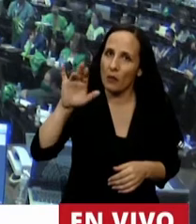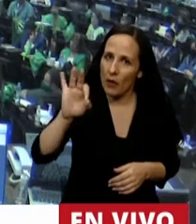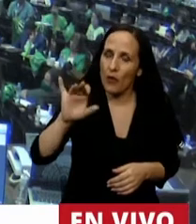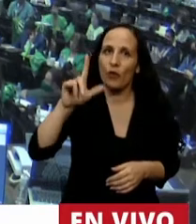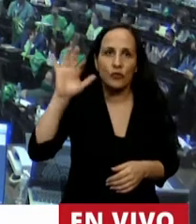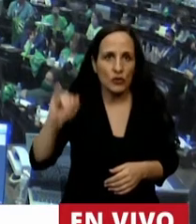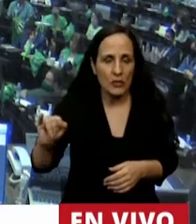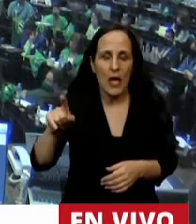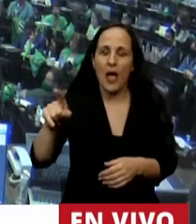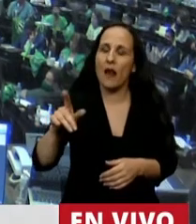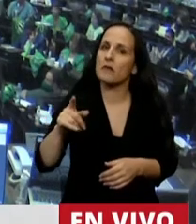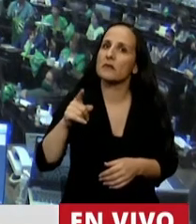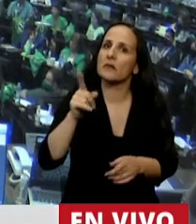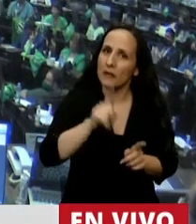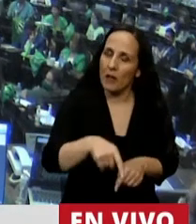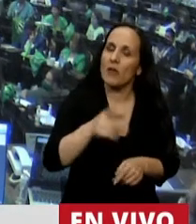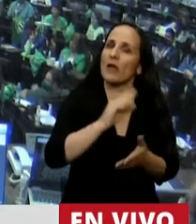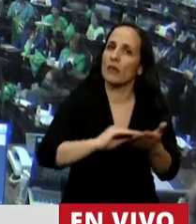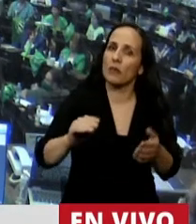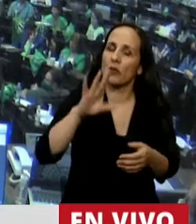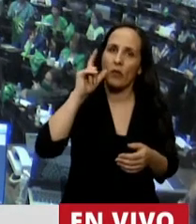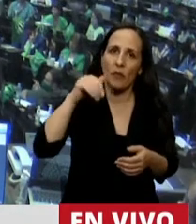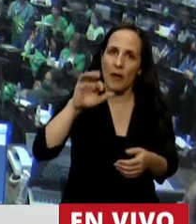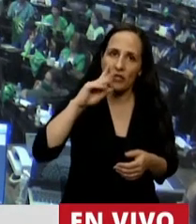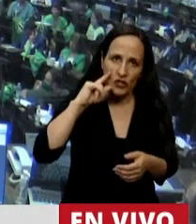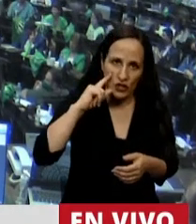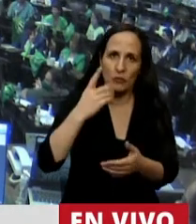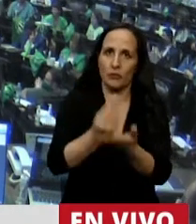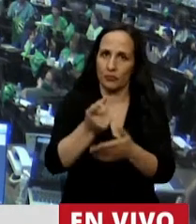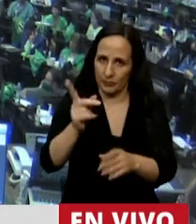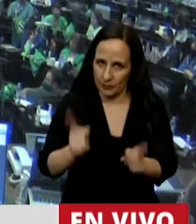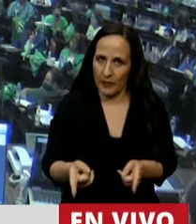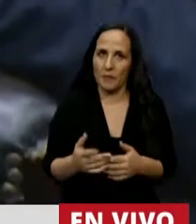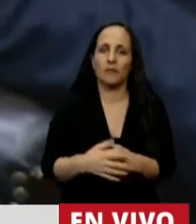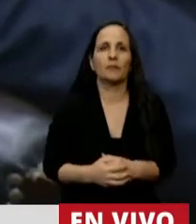por su gestión y al diputado De Marchi por su asunción.